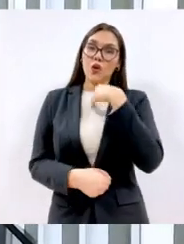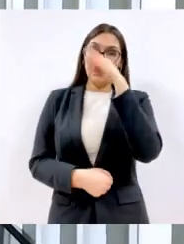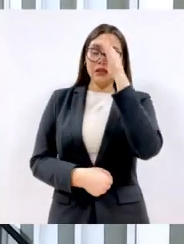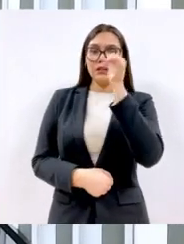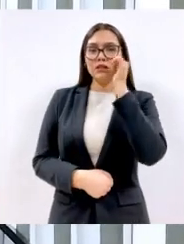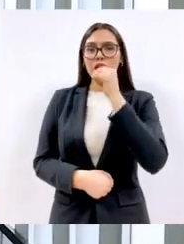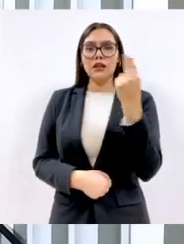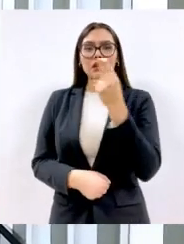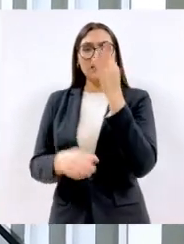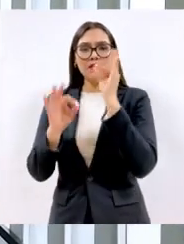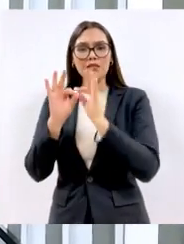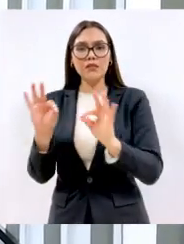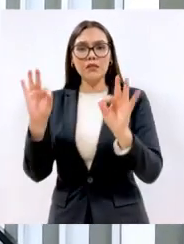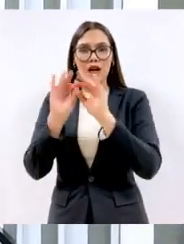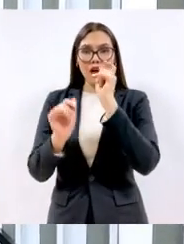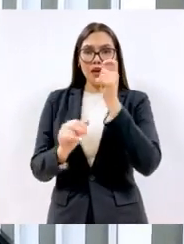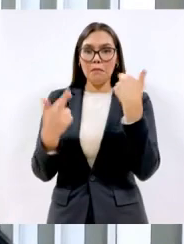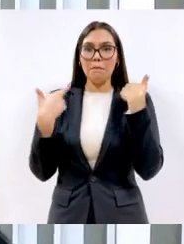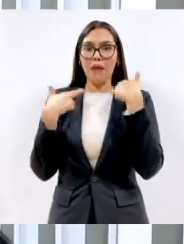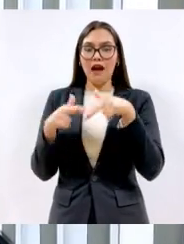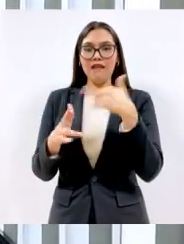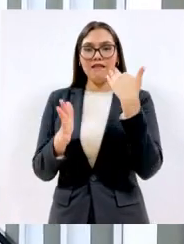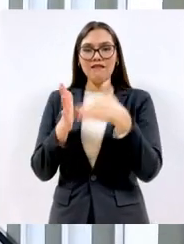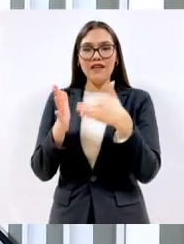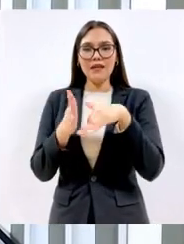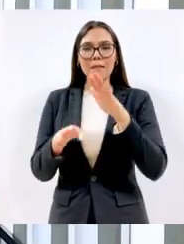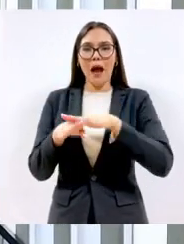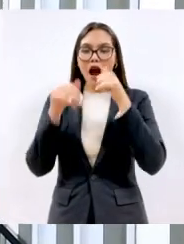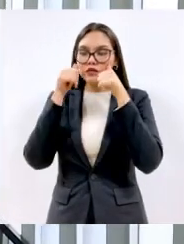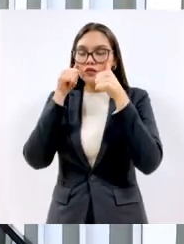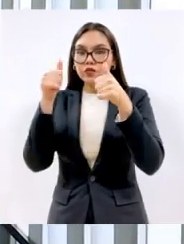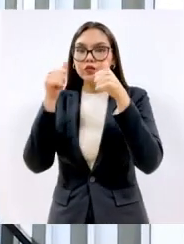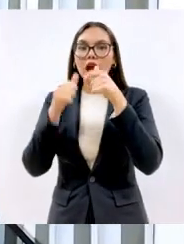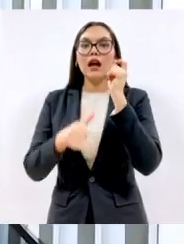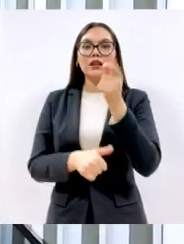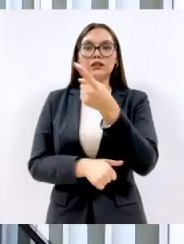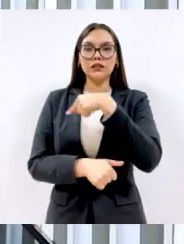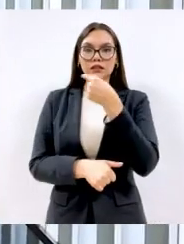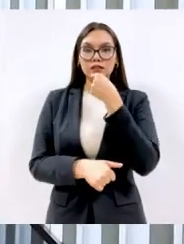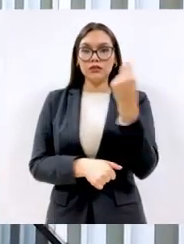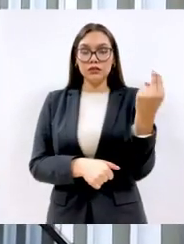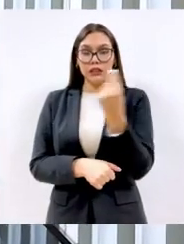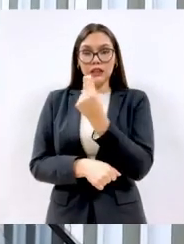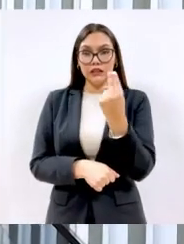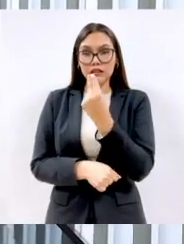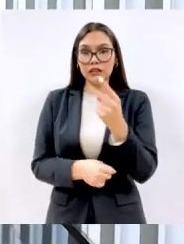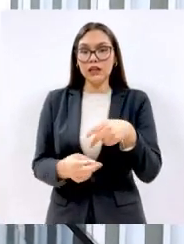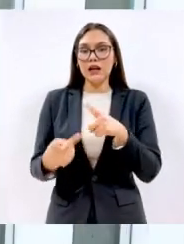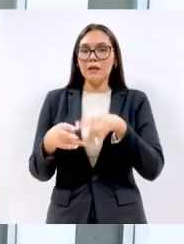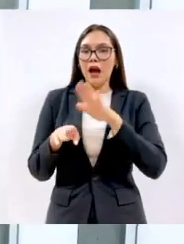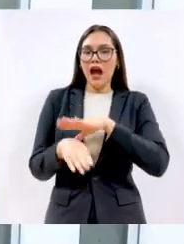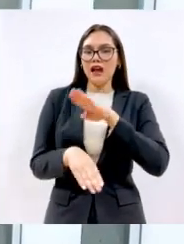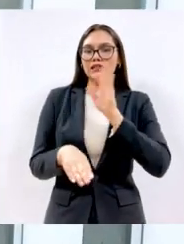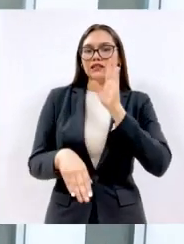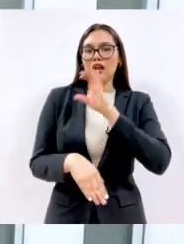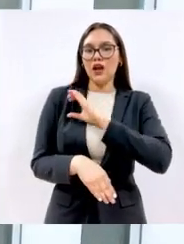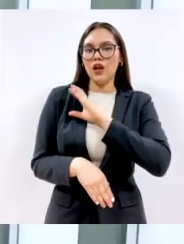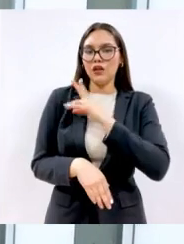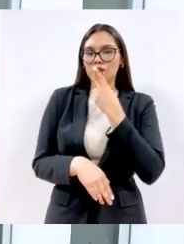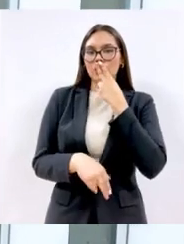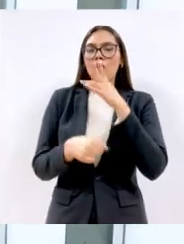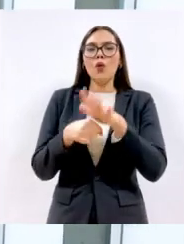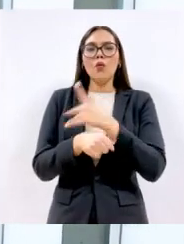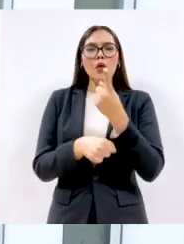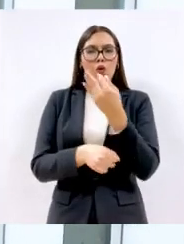que siempre hace falta que los maestros seamos más atentos a lo que los niños requieren, más